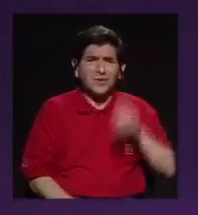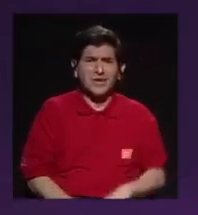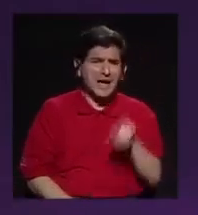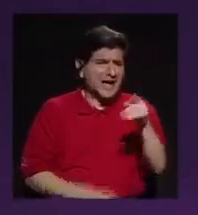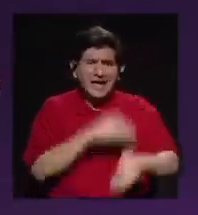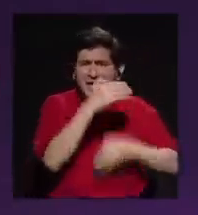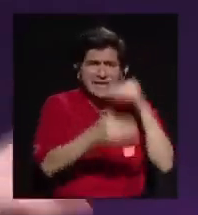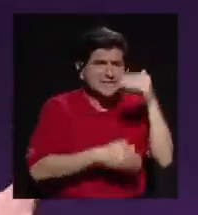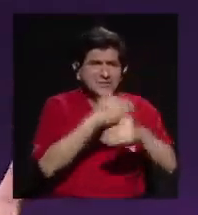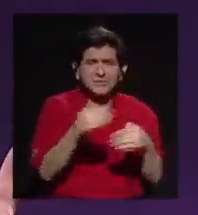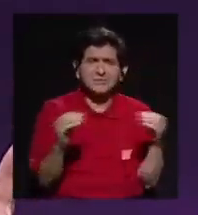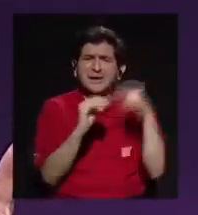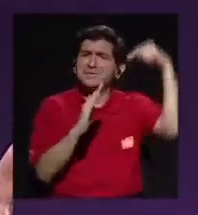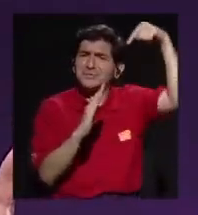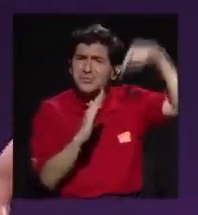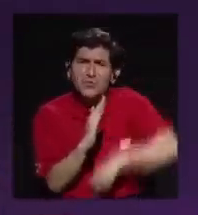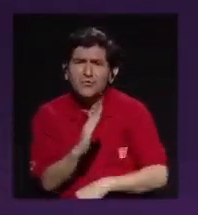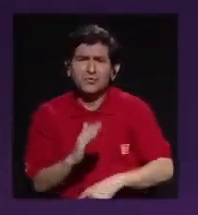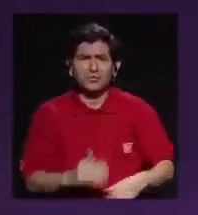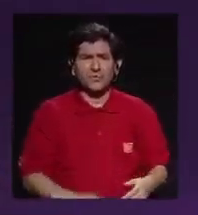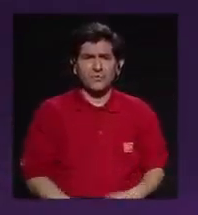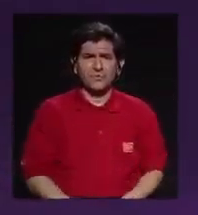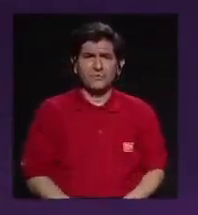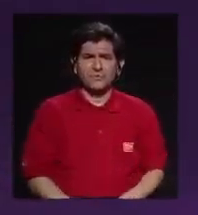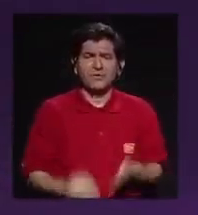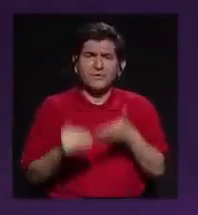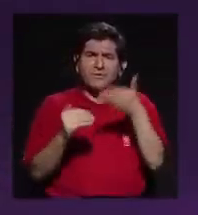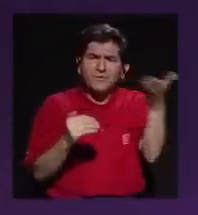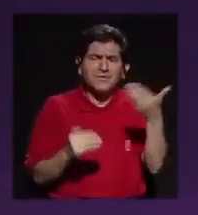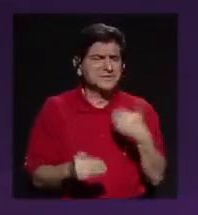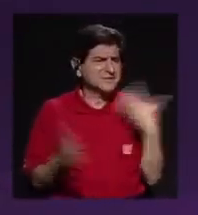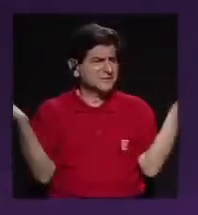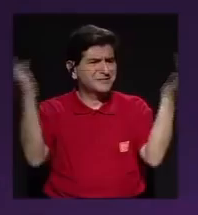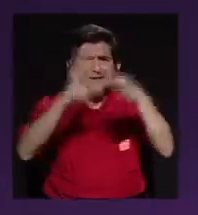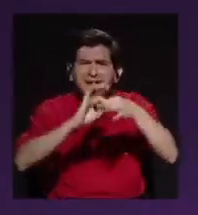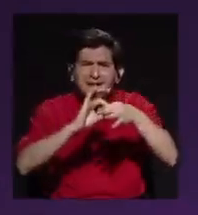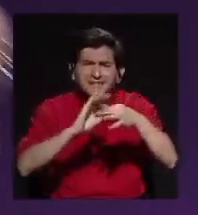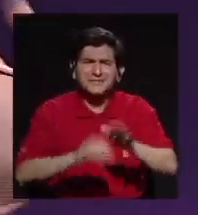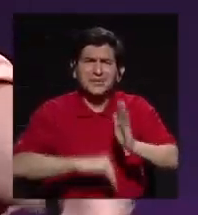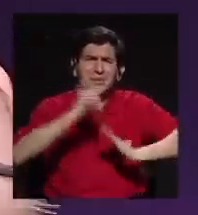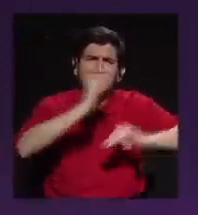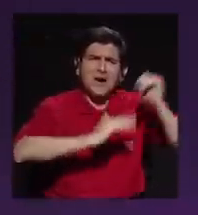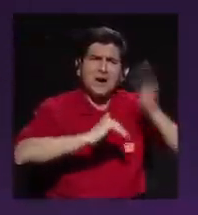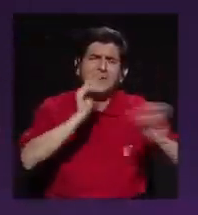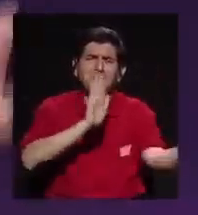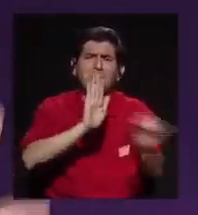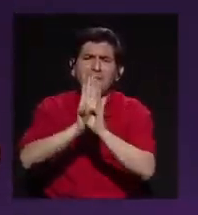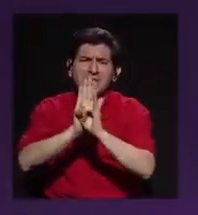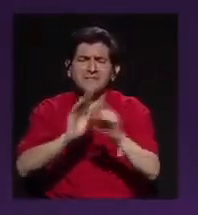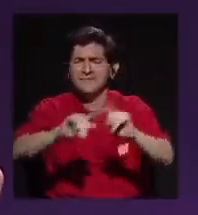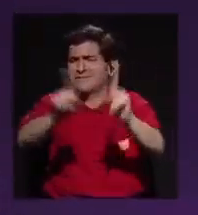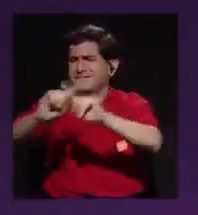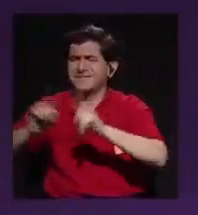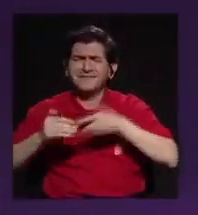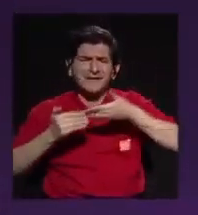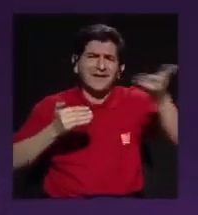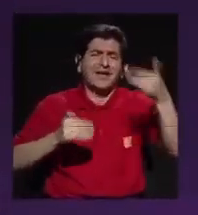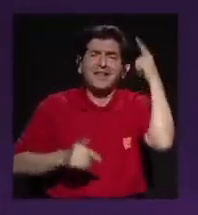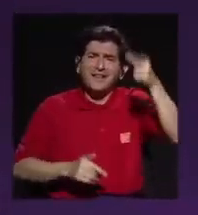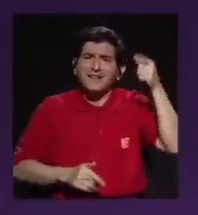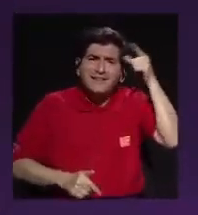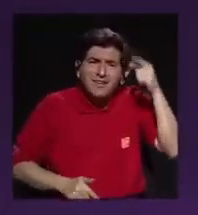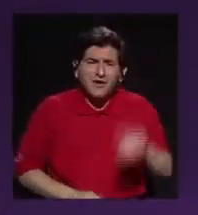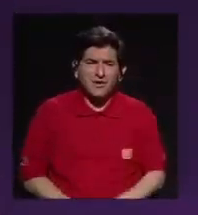son procesos mucho más profundos, o sea, cosas que tienen que ver, digamos, con la construcción de la identidad, con un montón de cosas, y por